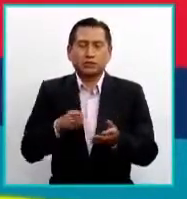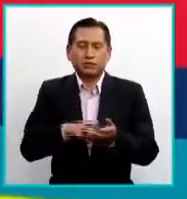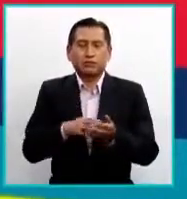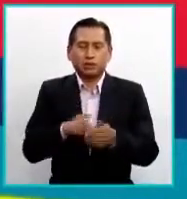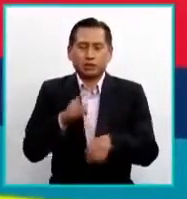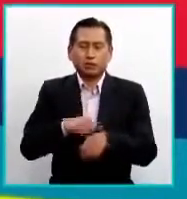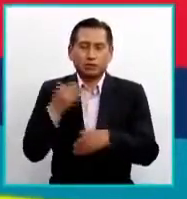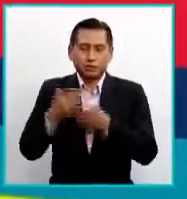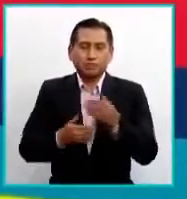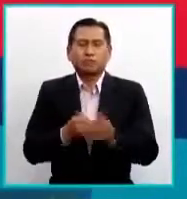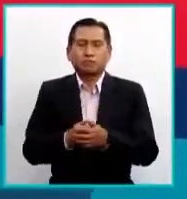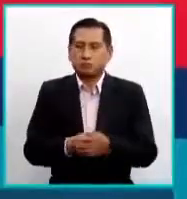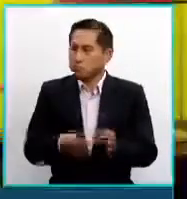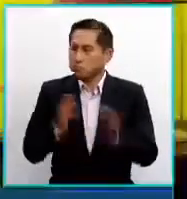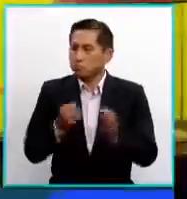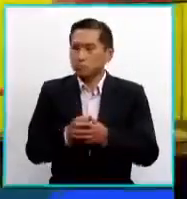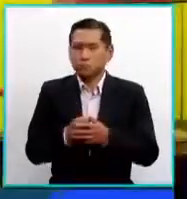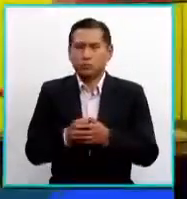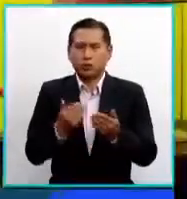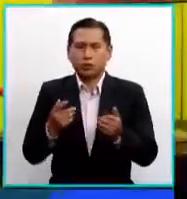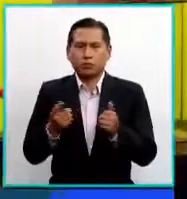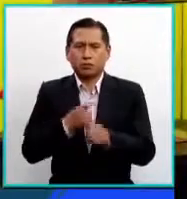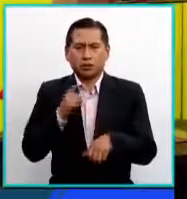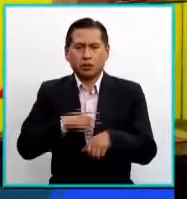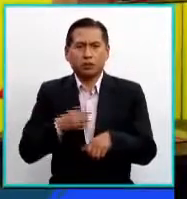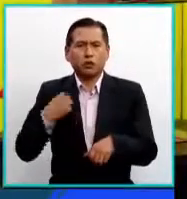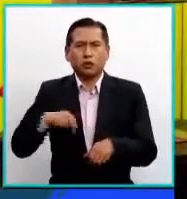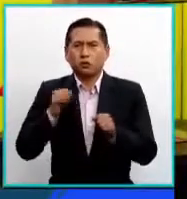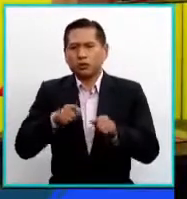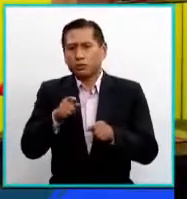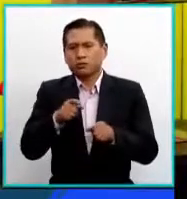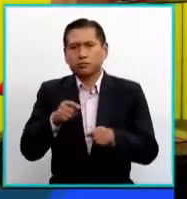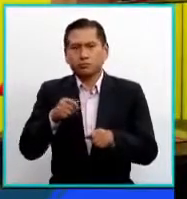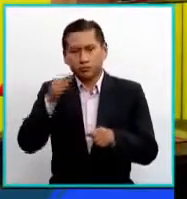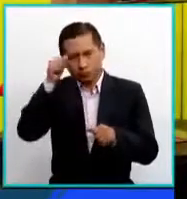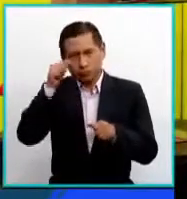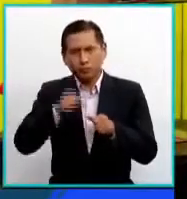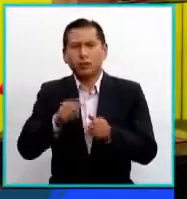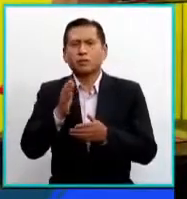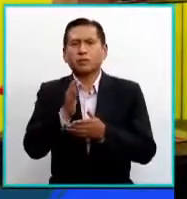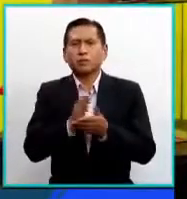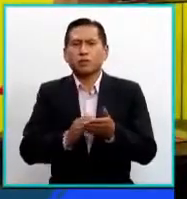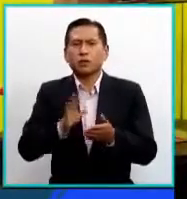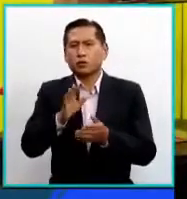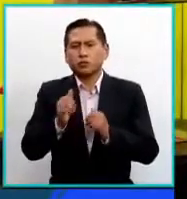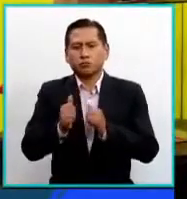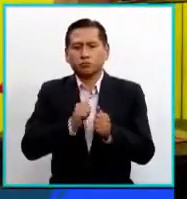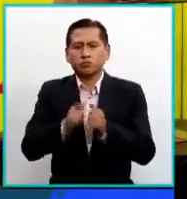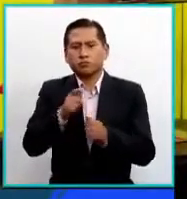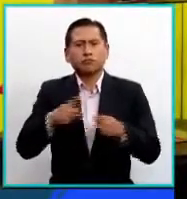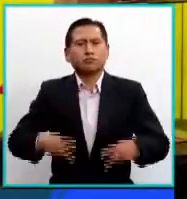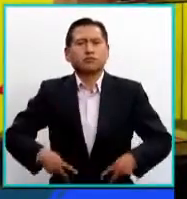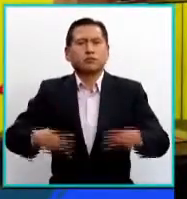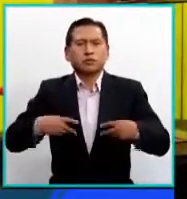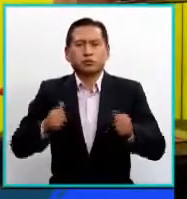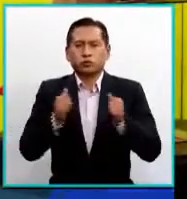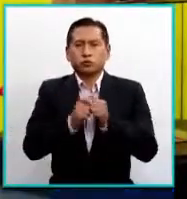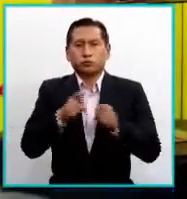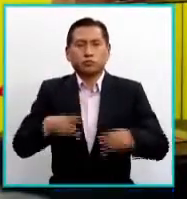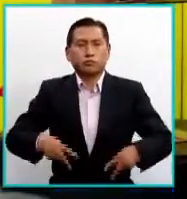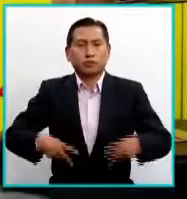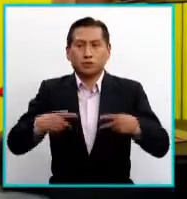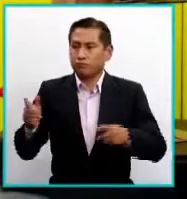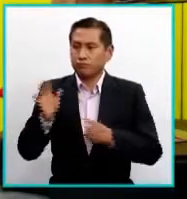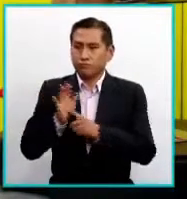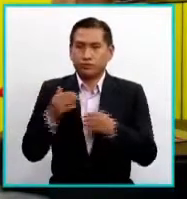toma su tiempo, ¿no? Súper. Bueno, en esta primera parte, Carlita, lo que vamos a hacer es recorrer una parte de esta carrera que llevas adelante en conjunto con tu vida a través